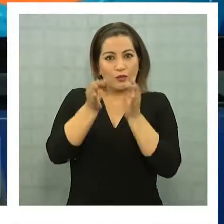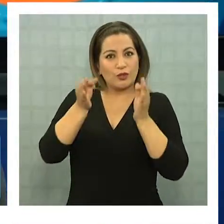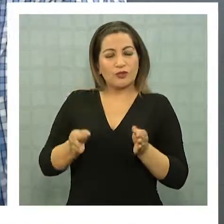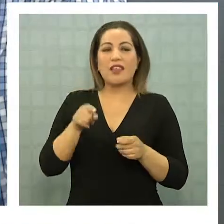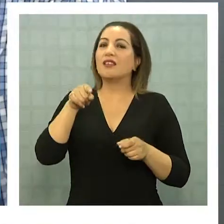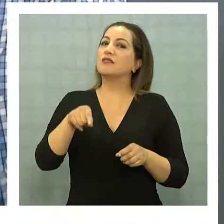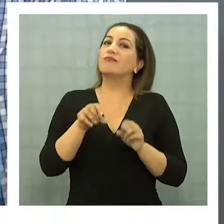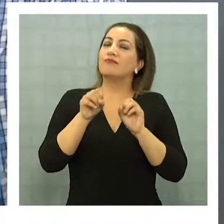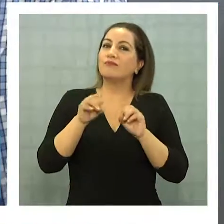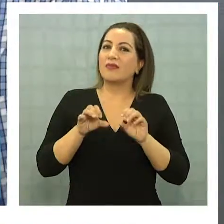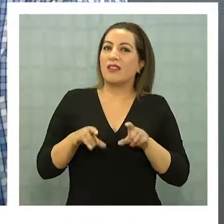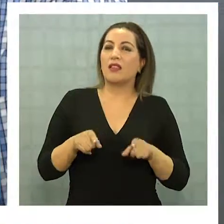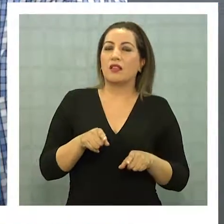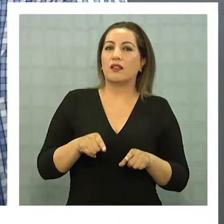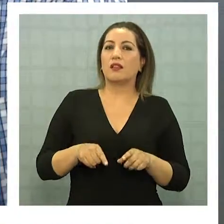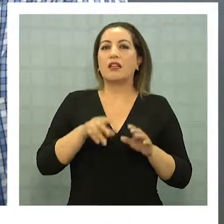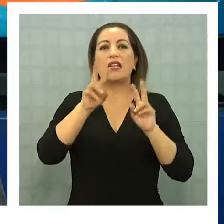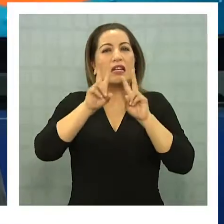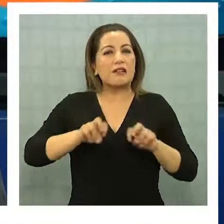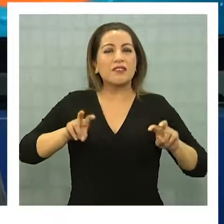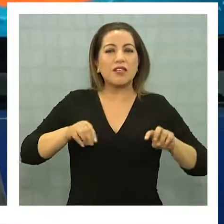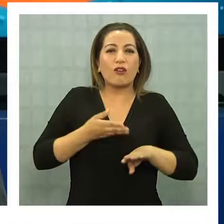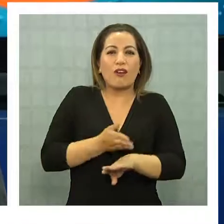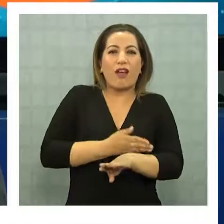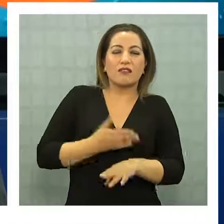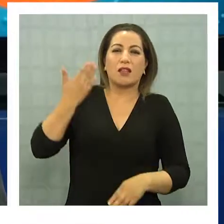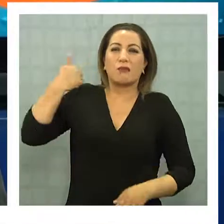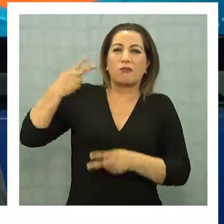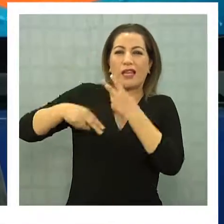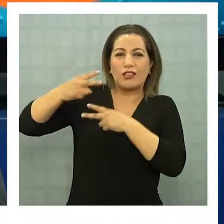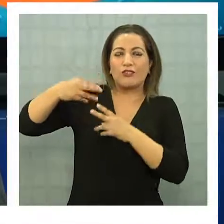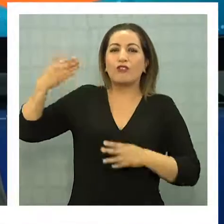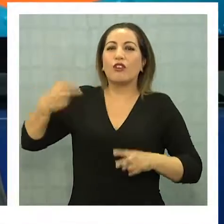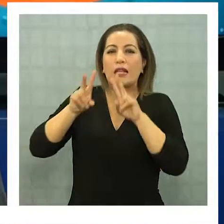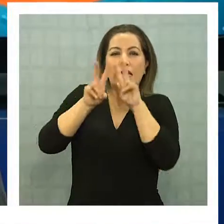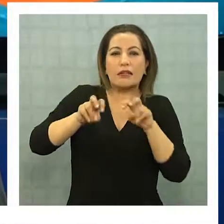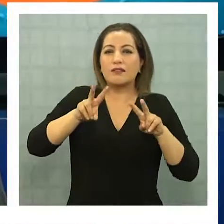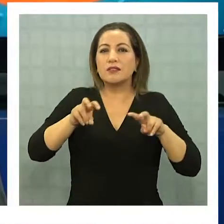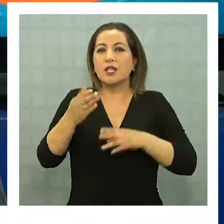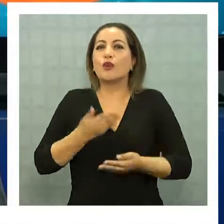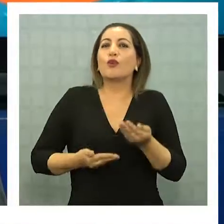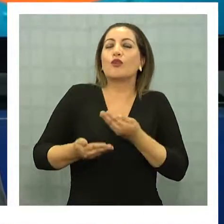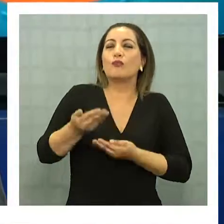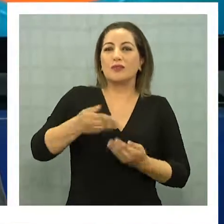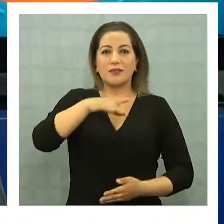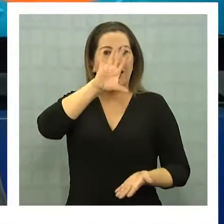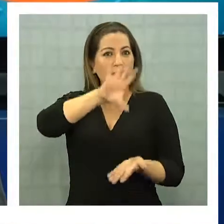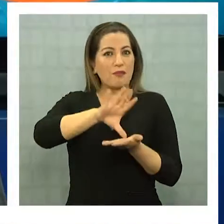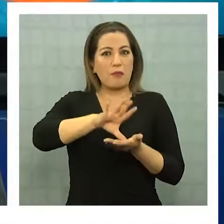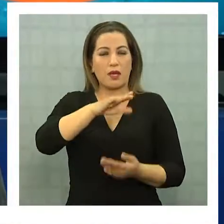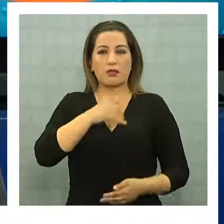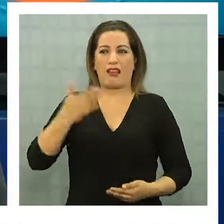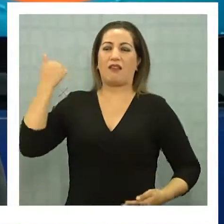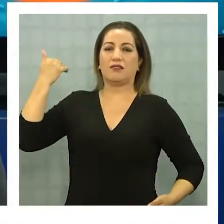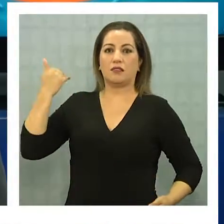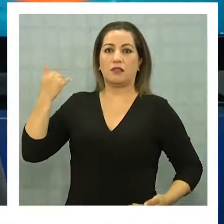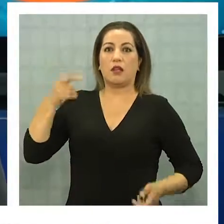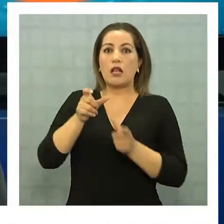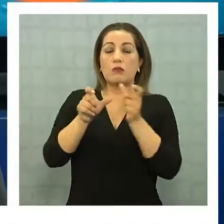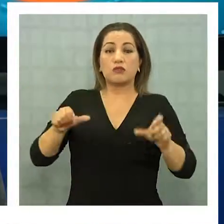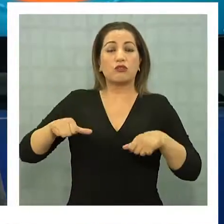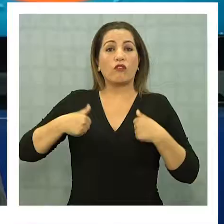porque es parte de la educación revisar lo que ha pasado en Chile desde el punto de vista histórico y de la convivencia del país, etc. Ahora, los jóvenes